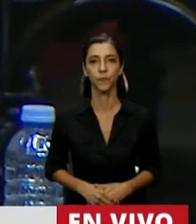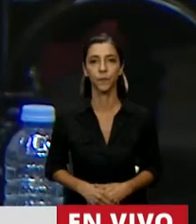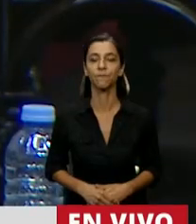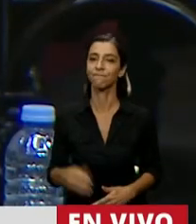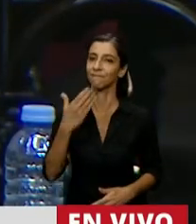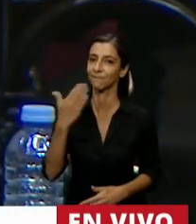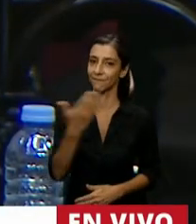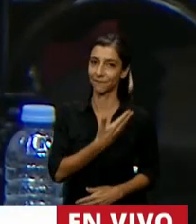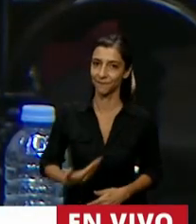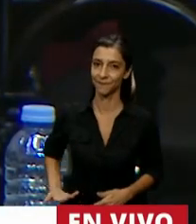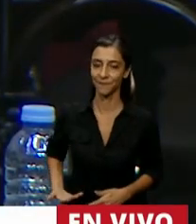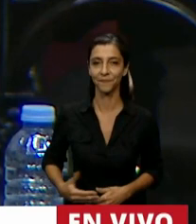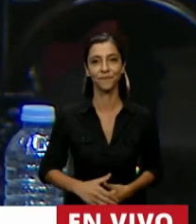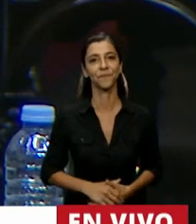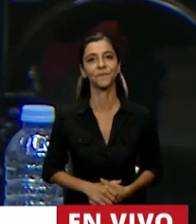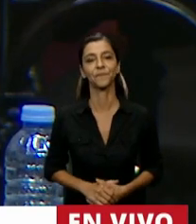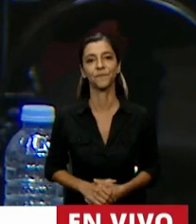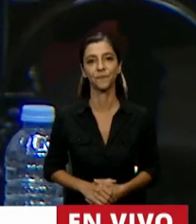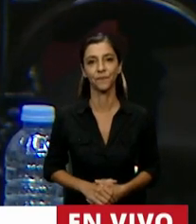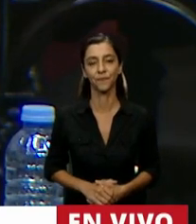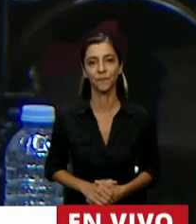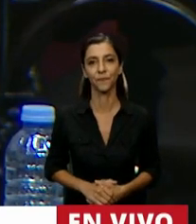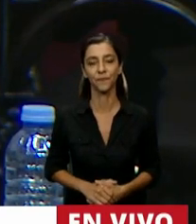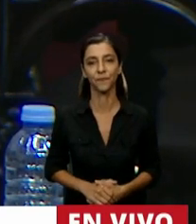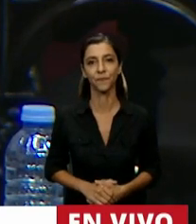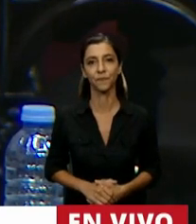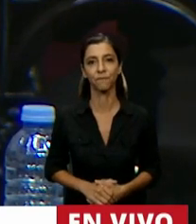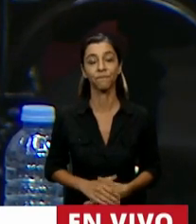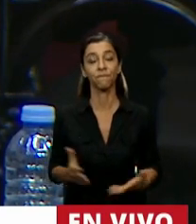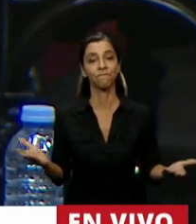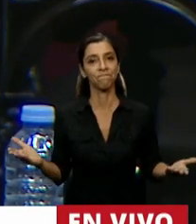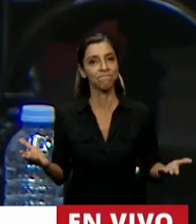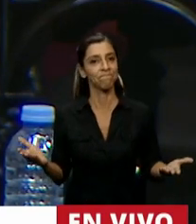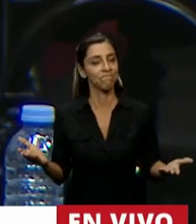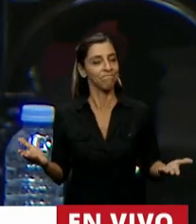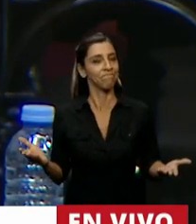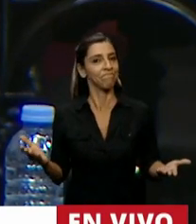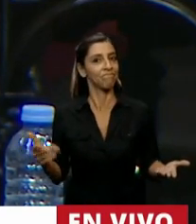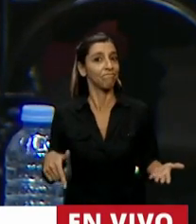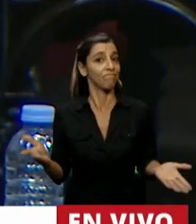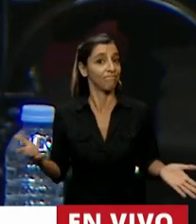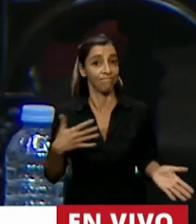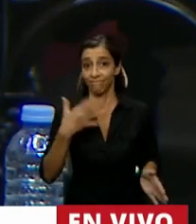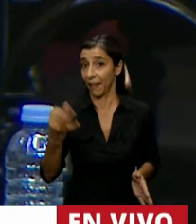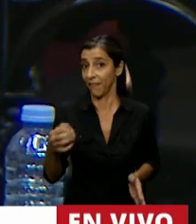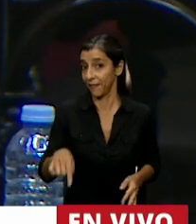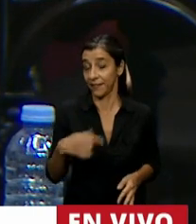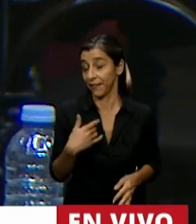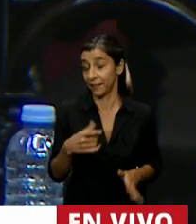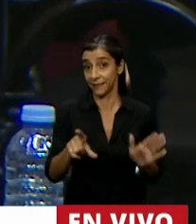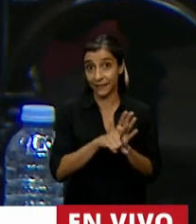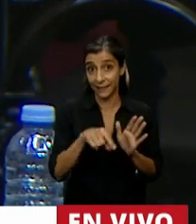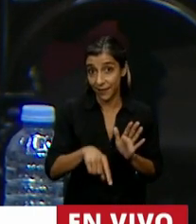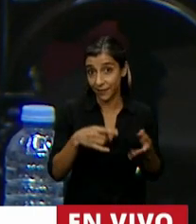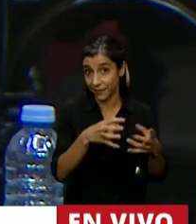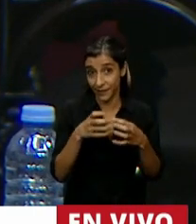gracias presidente no se podría haber elegido un peor momento para tratar esta